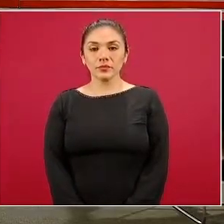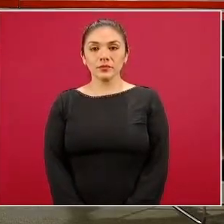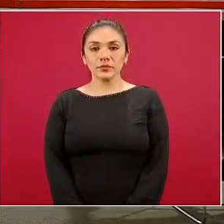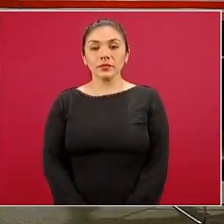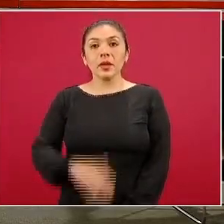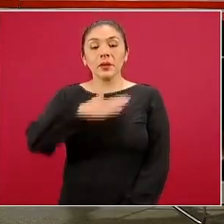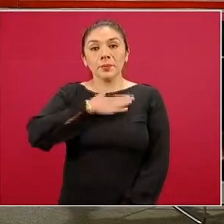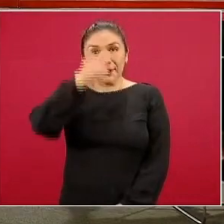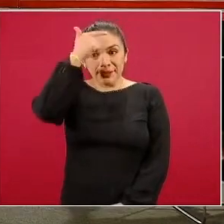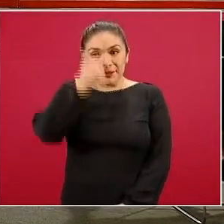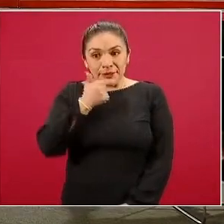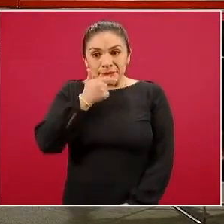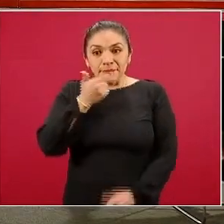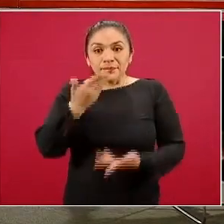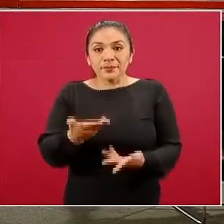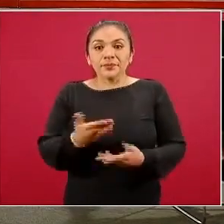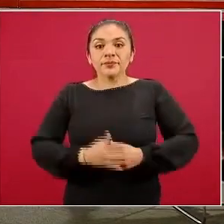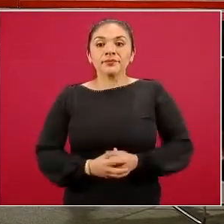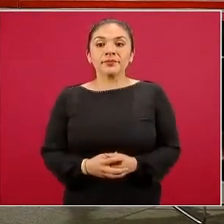Muy buenas noches.